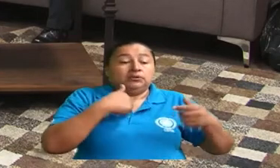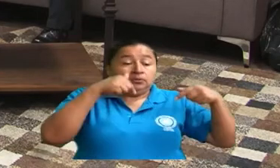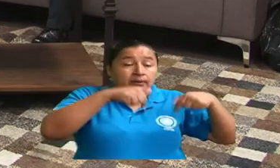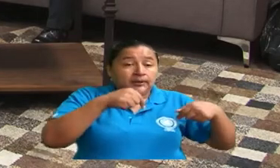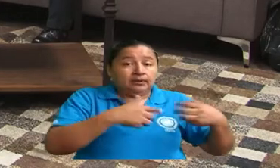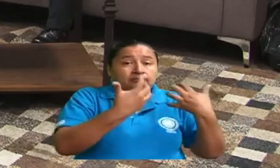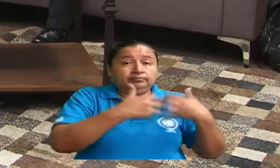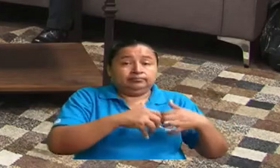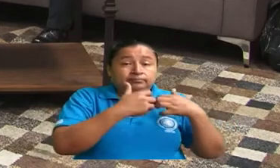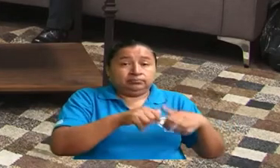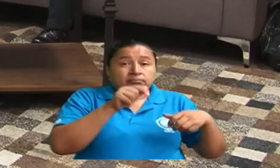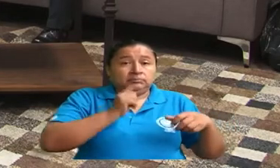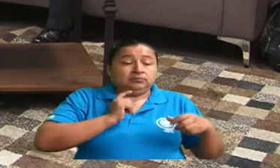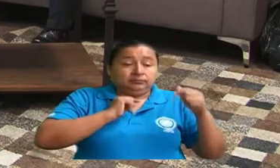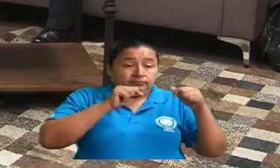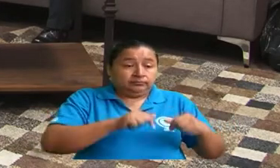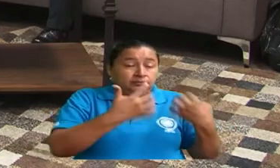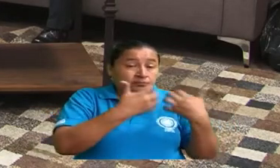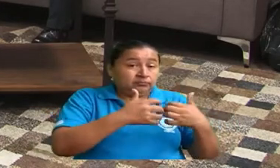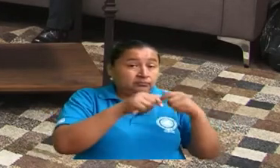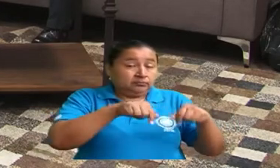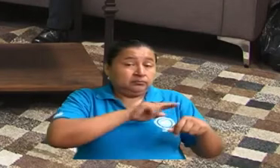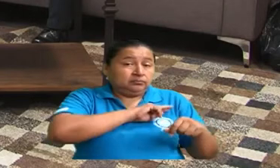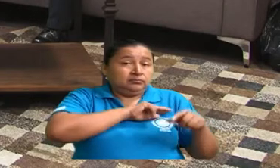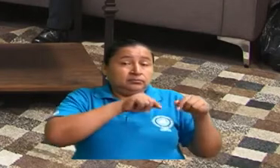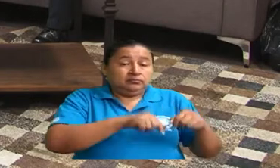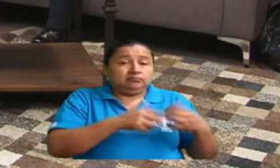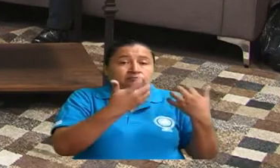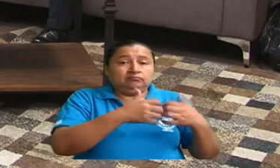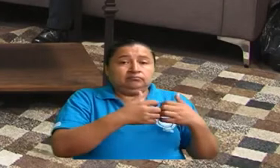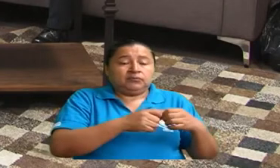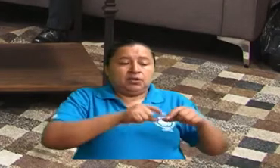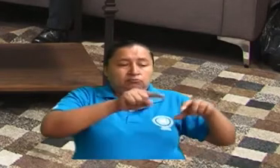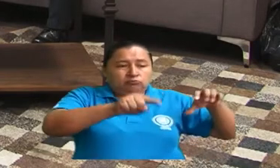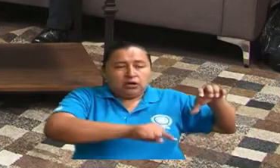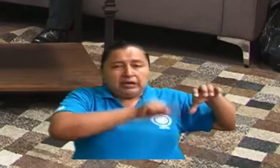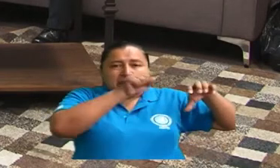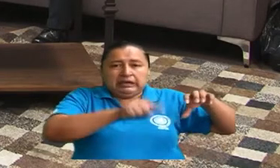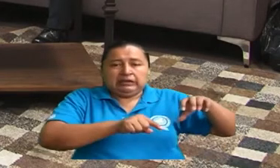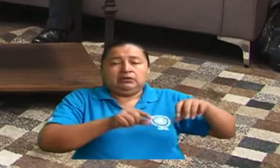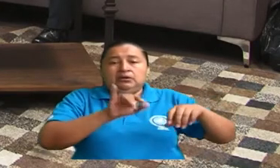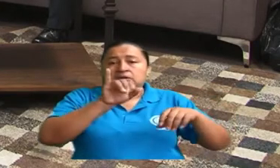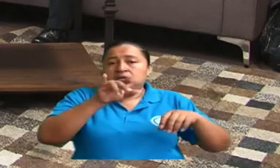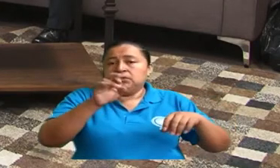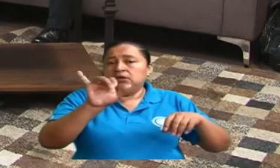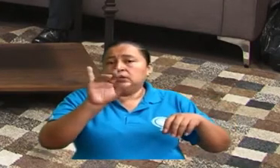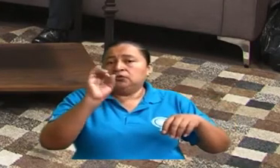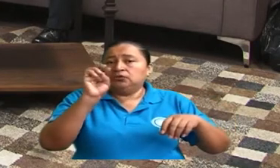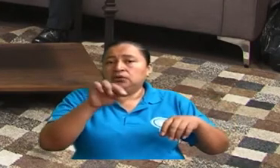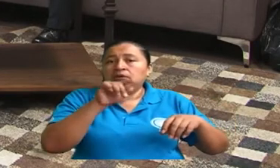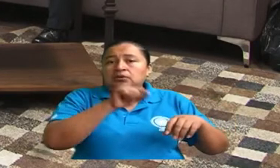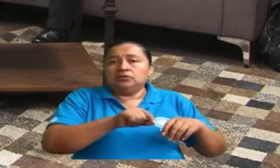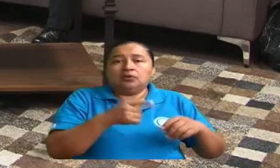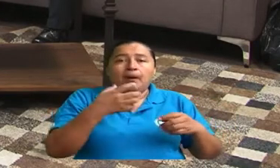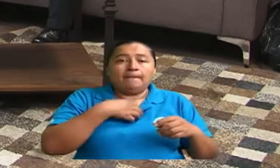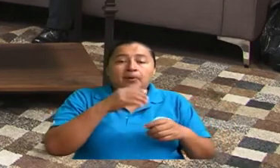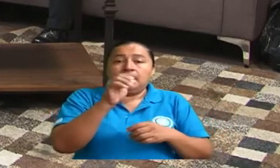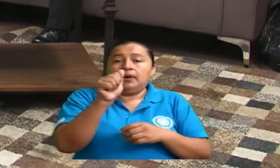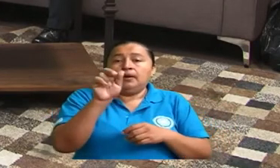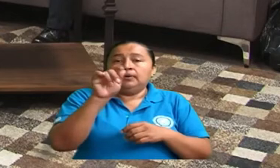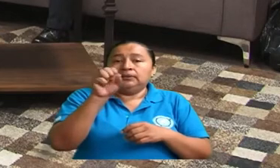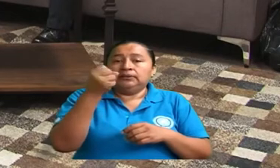las maquinarias que tenemos nosotros. La máquina, el molino, la inyección que tenemos, son artesanales, hechos